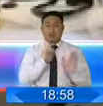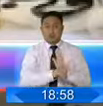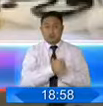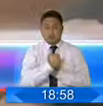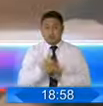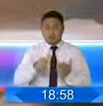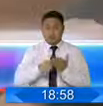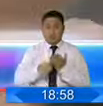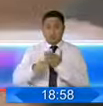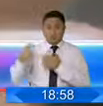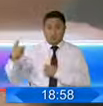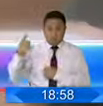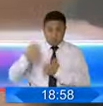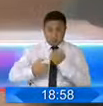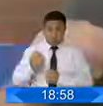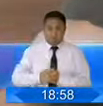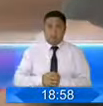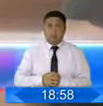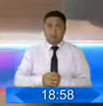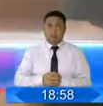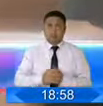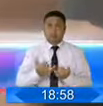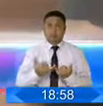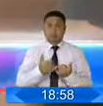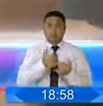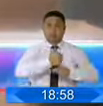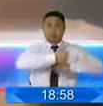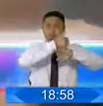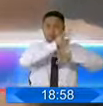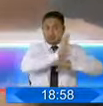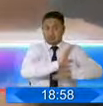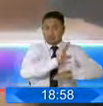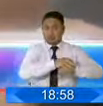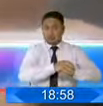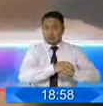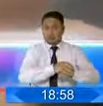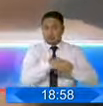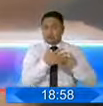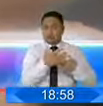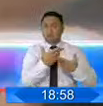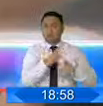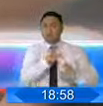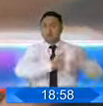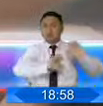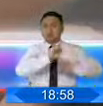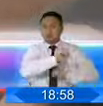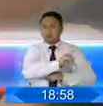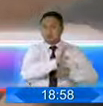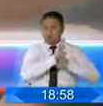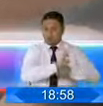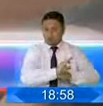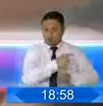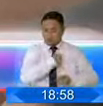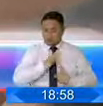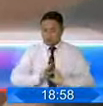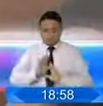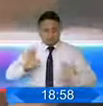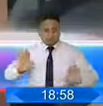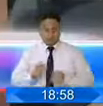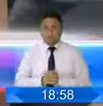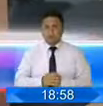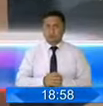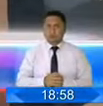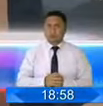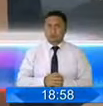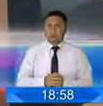exministro. El tribunal sabrá valorar el testimonio de los procesados el día de hoy, pero en cuanto a nuestros representados, nosotros mantenemos nuestra misma línea de defensa.